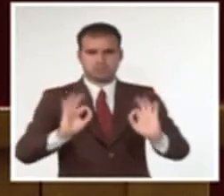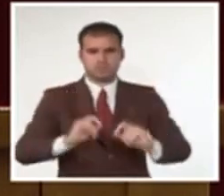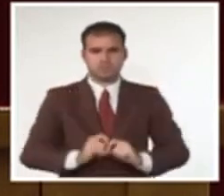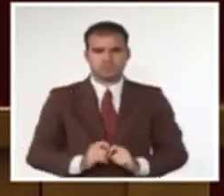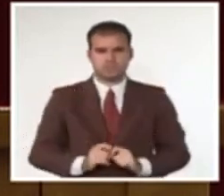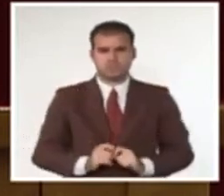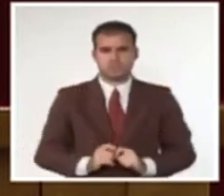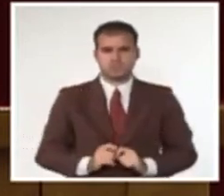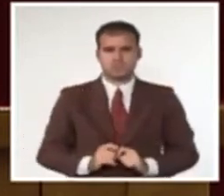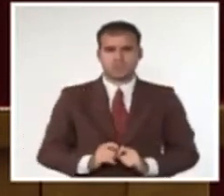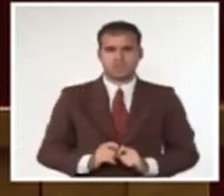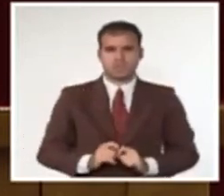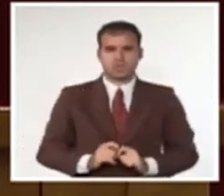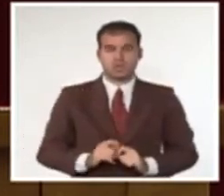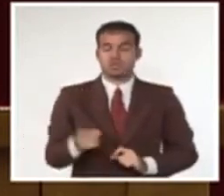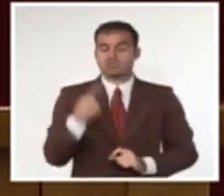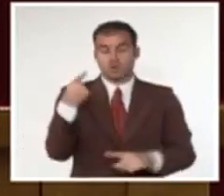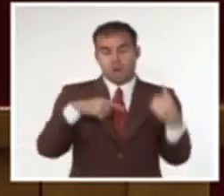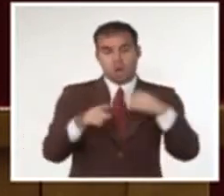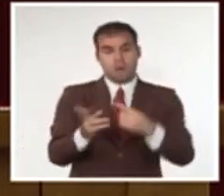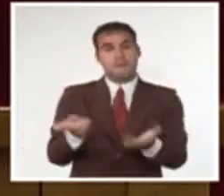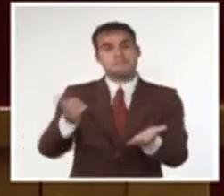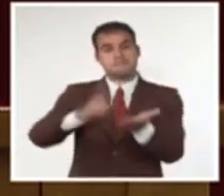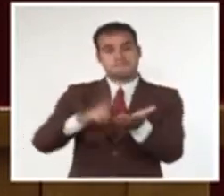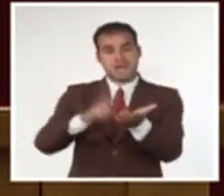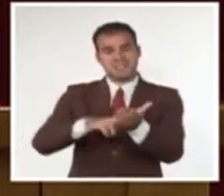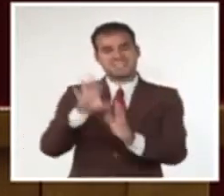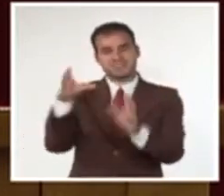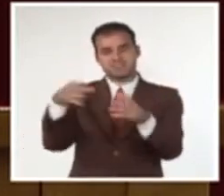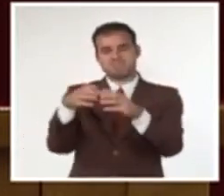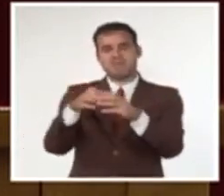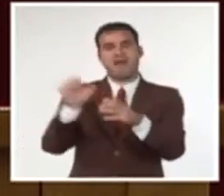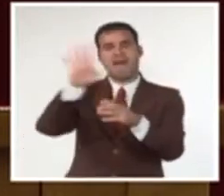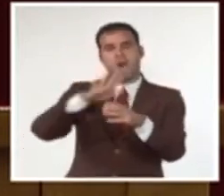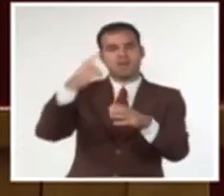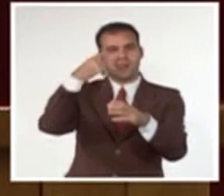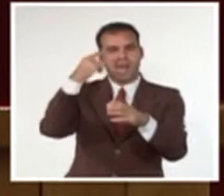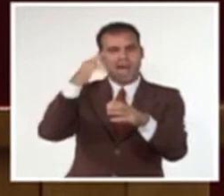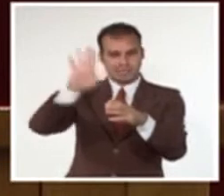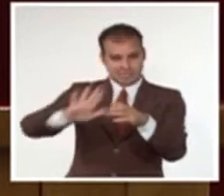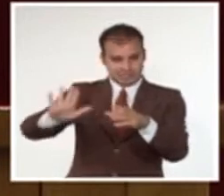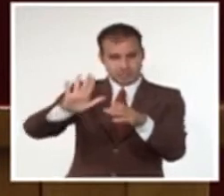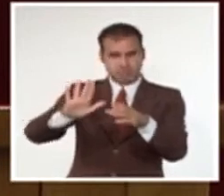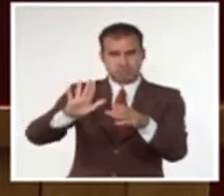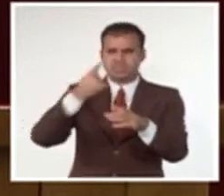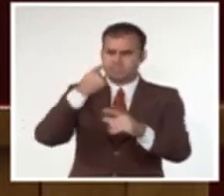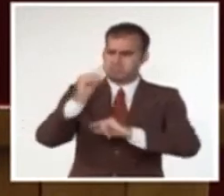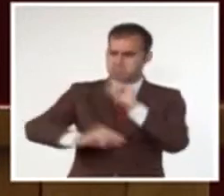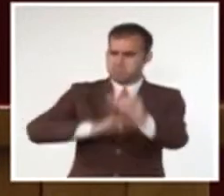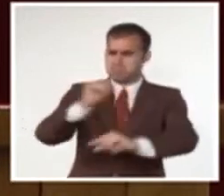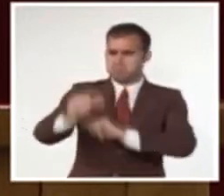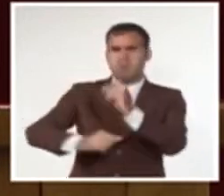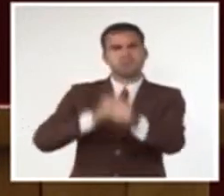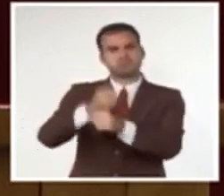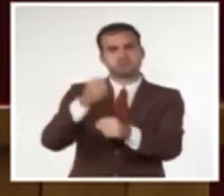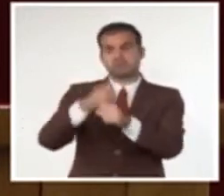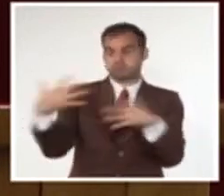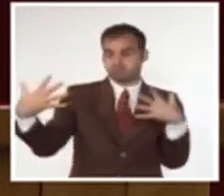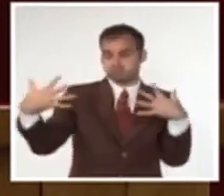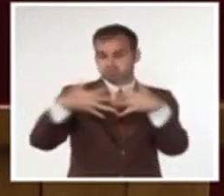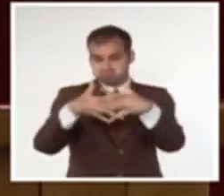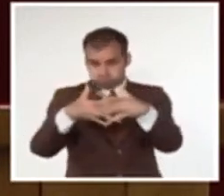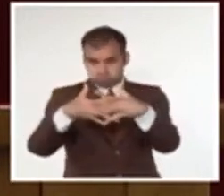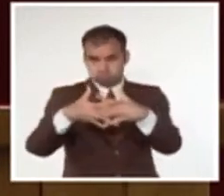en condición de observadores en la Unión Euroasiática, se logran avances significativos en los vínculos que